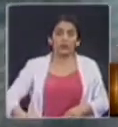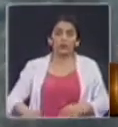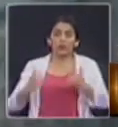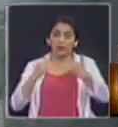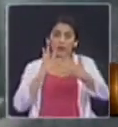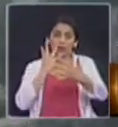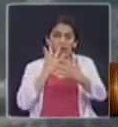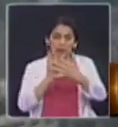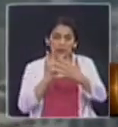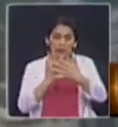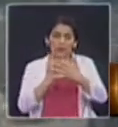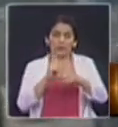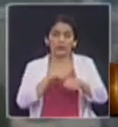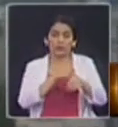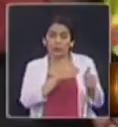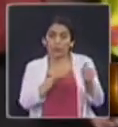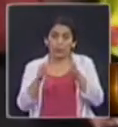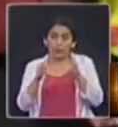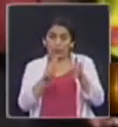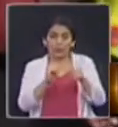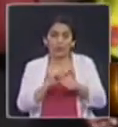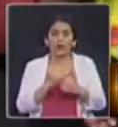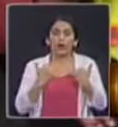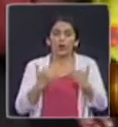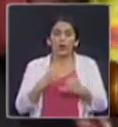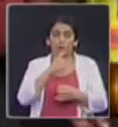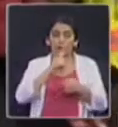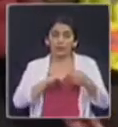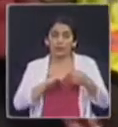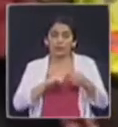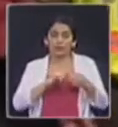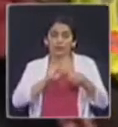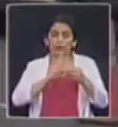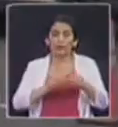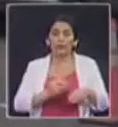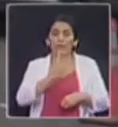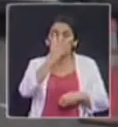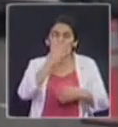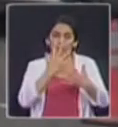mandatario, quien permanece en la cárcel 4 de Quito. Cristina Cabezas, Telerama Noticias.